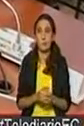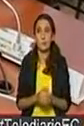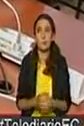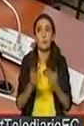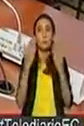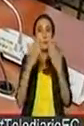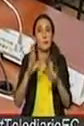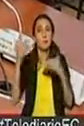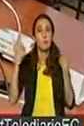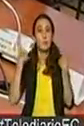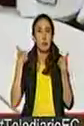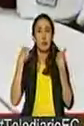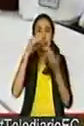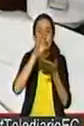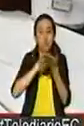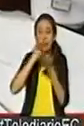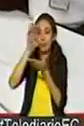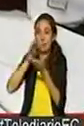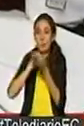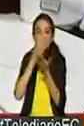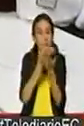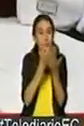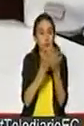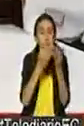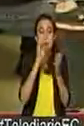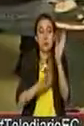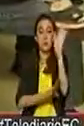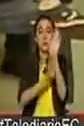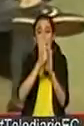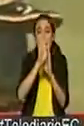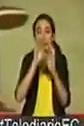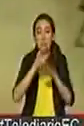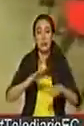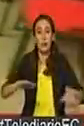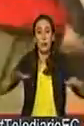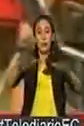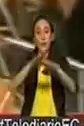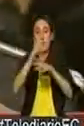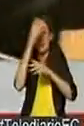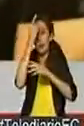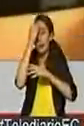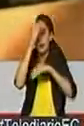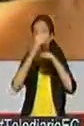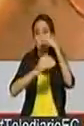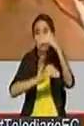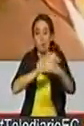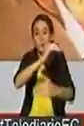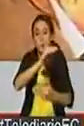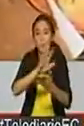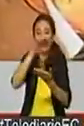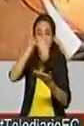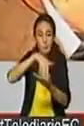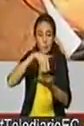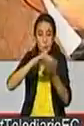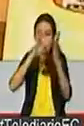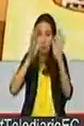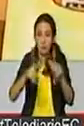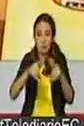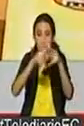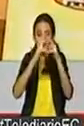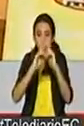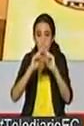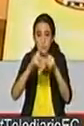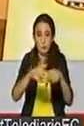Existen beneficios que fueron recogidos del proyecto de desarrollo económico, como la remisión de deudas e intereses para estudiantes que obtuvieron créditos